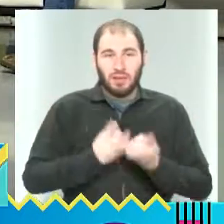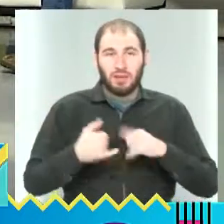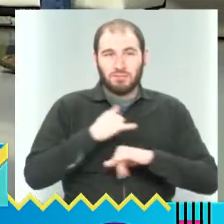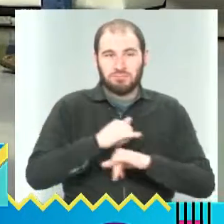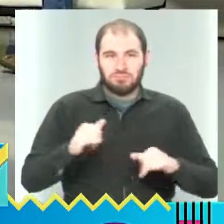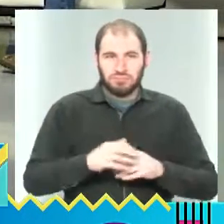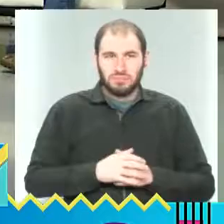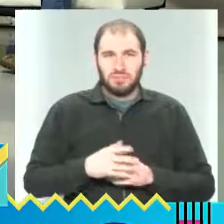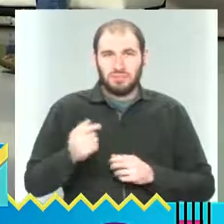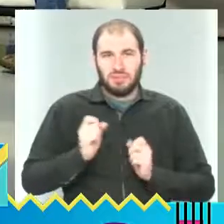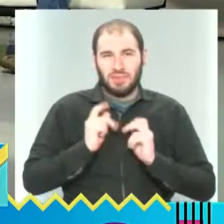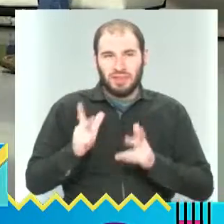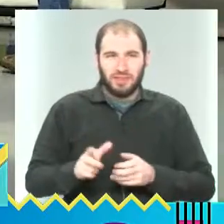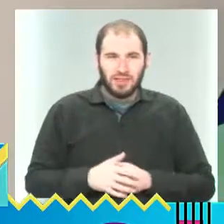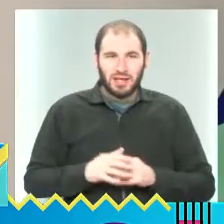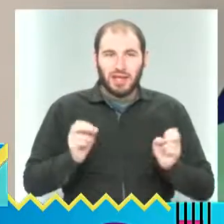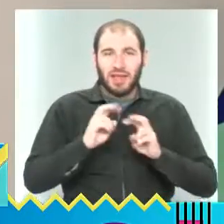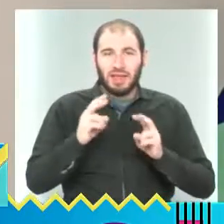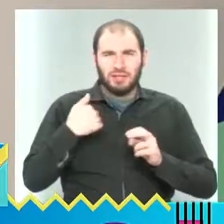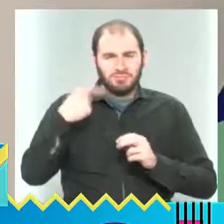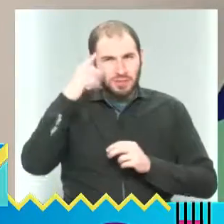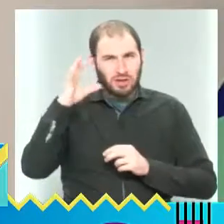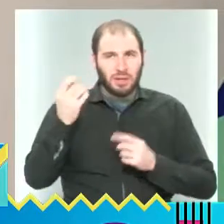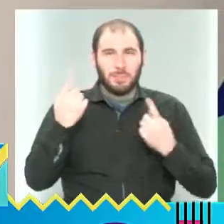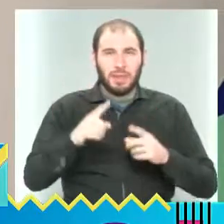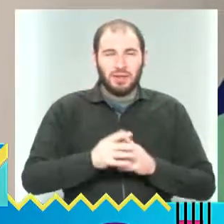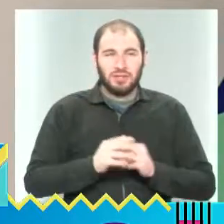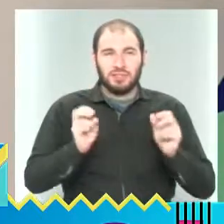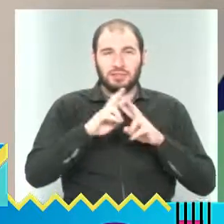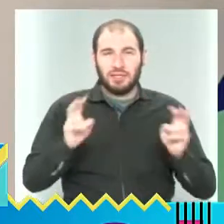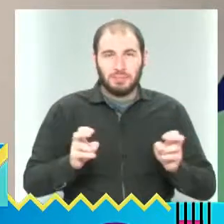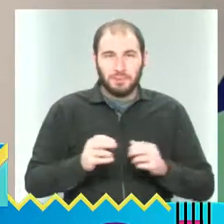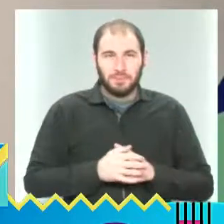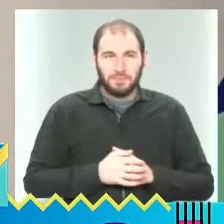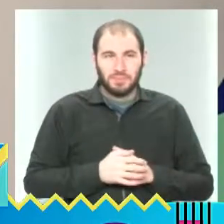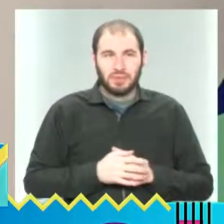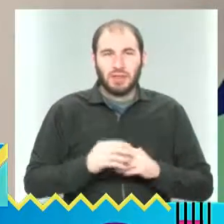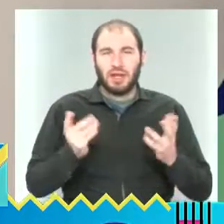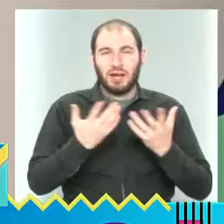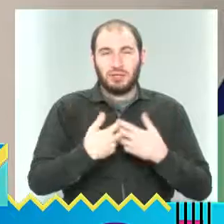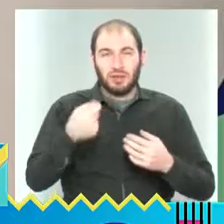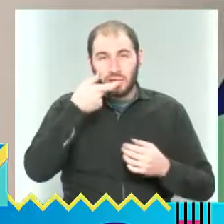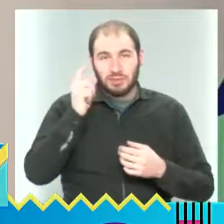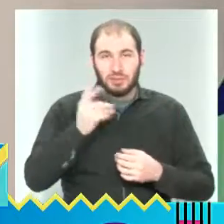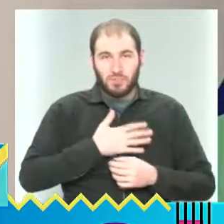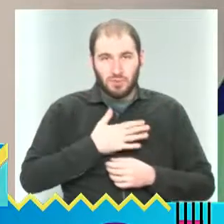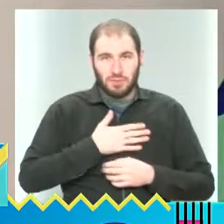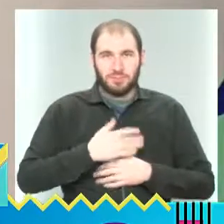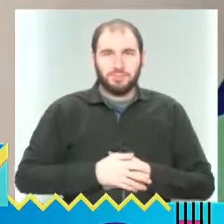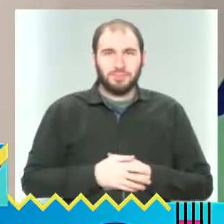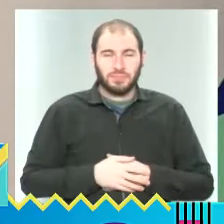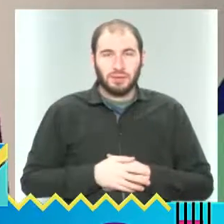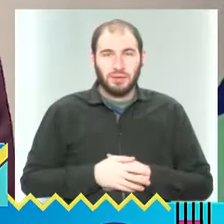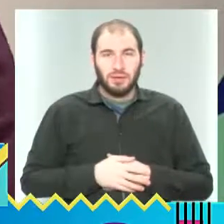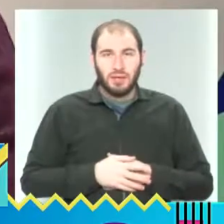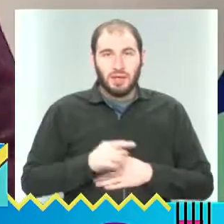informal. Bueno, yo lo estoy logrando. El tema que a mí se me ocurrió, pero que tiene que ver con algo que tiene mucho que ver con la experiencia propia también, es